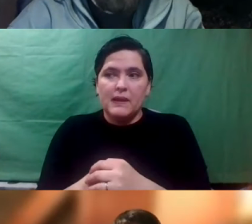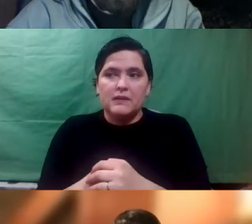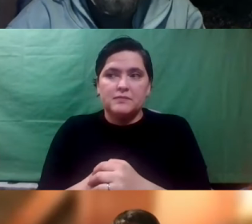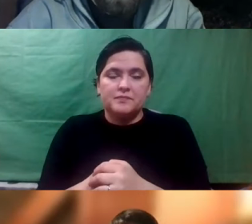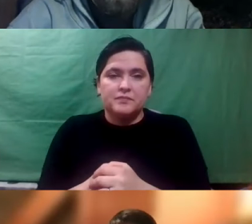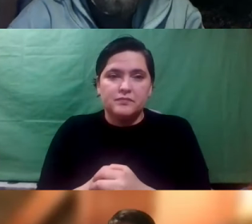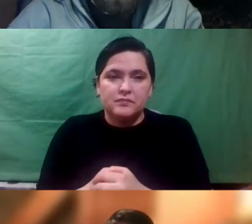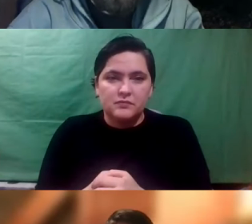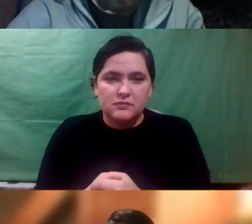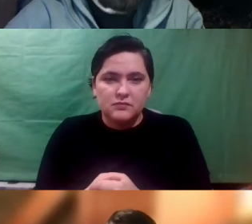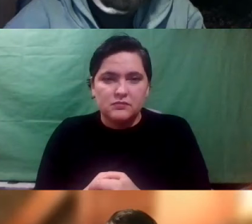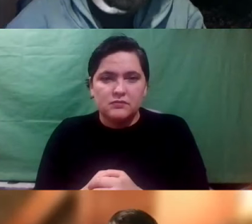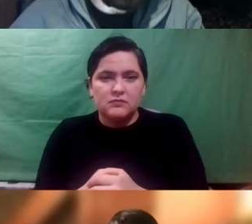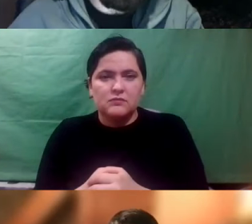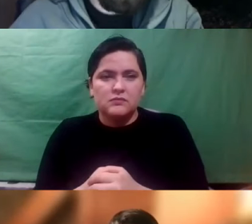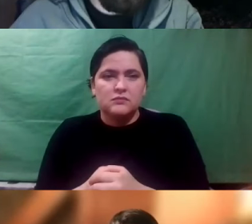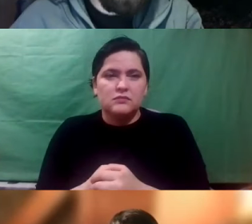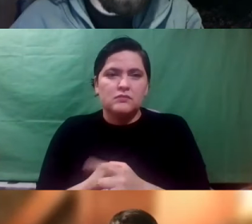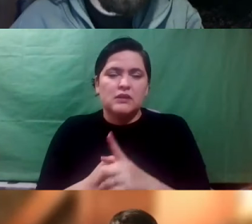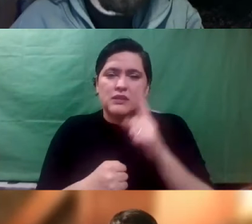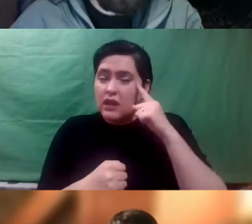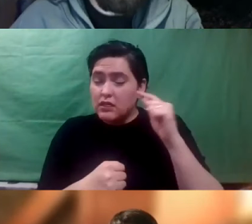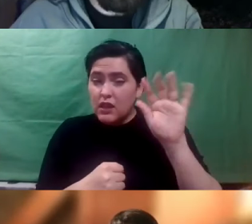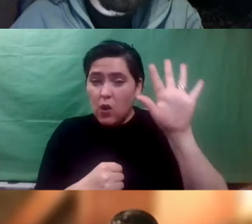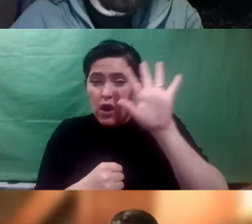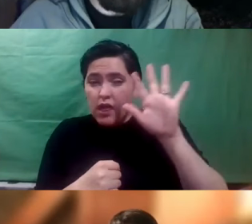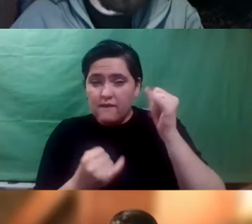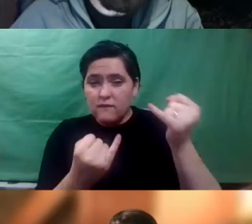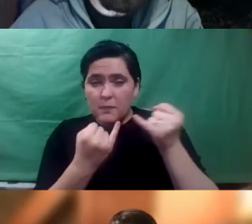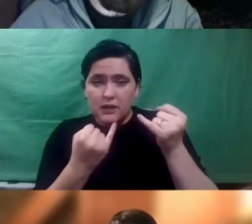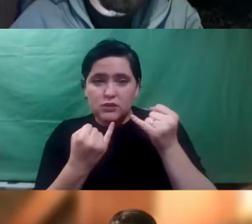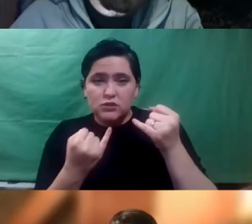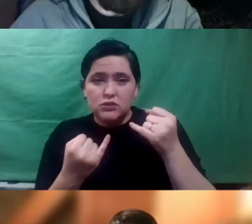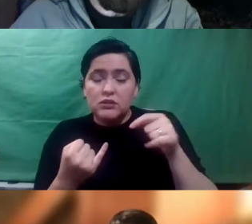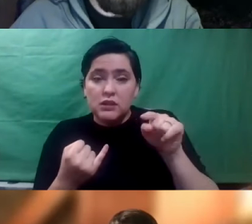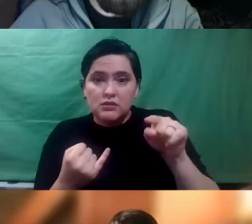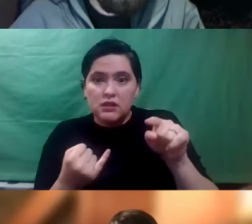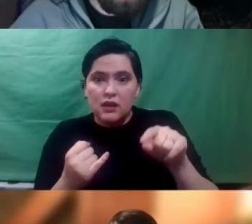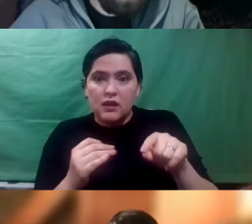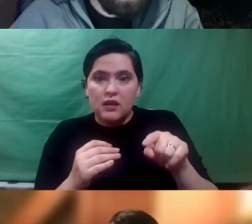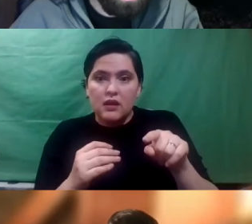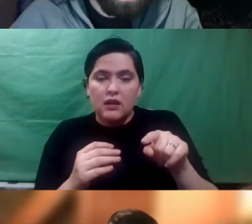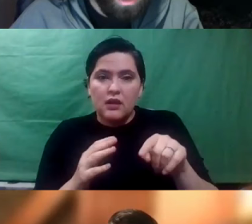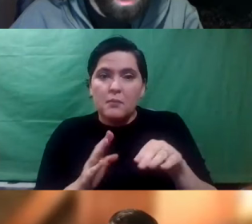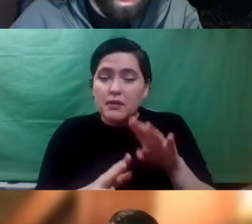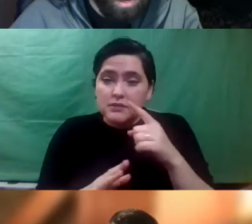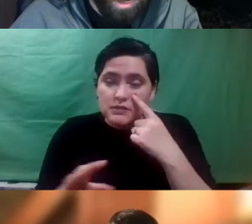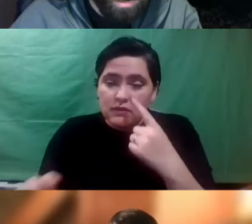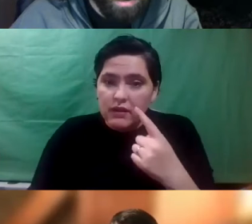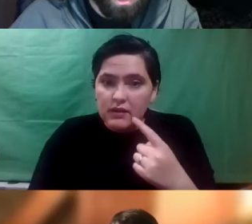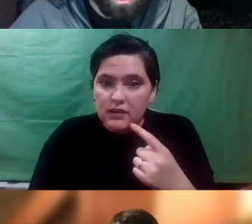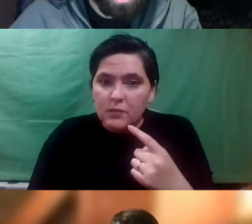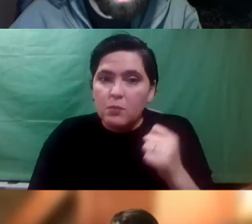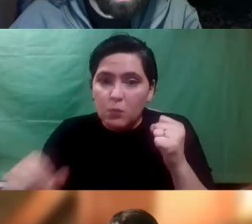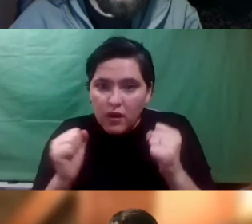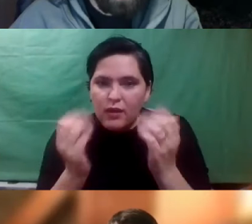uno de los papers que mencioné, que es de teoría de la información. Es bastante cabezoño, creo, pero bueno, hay que estudiar nomás,